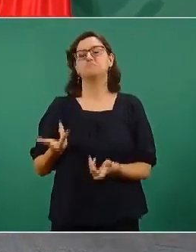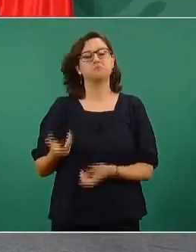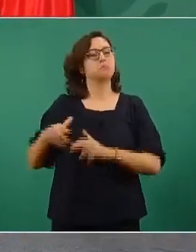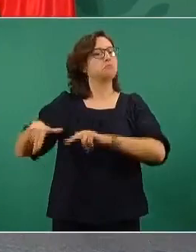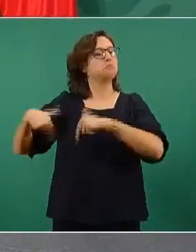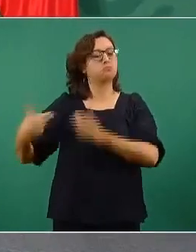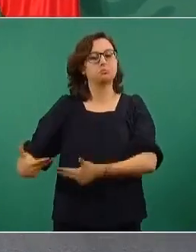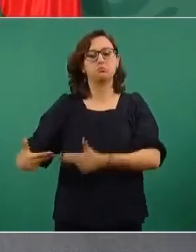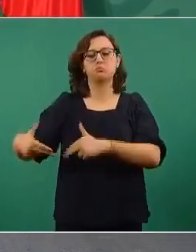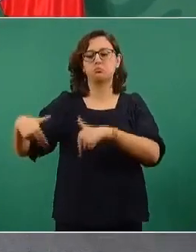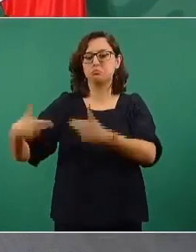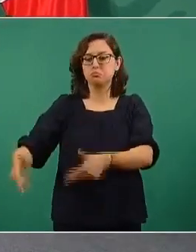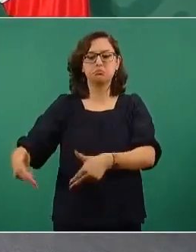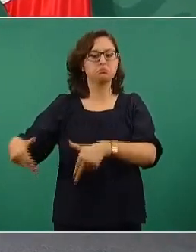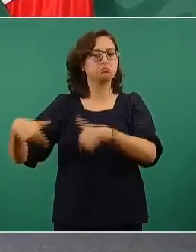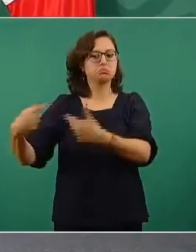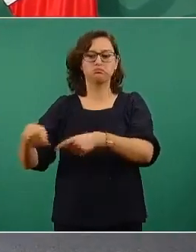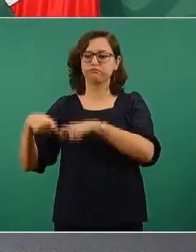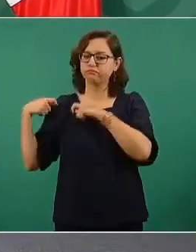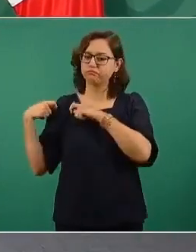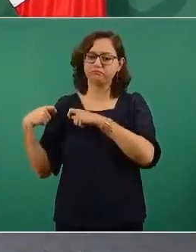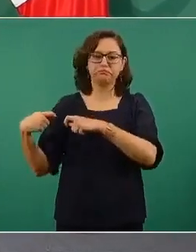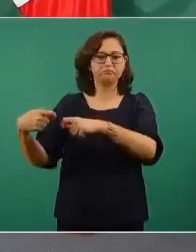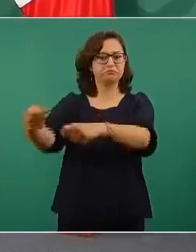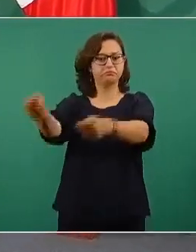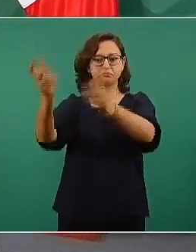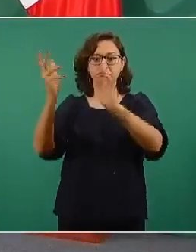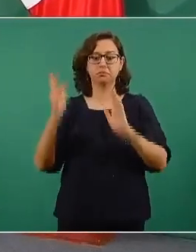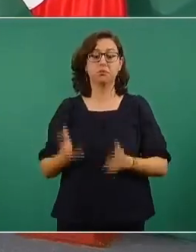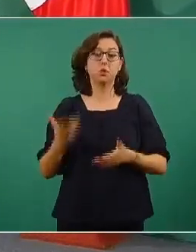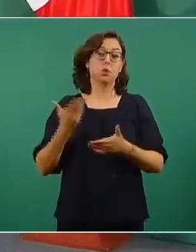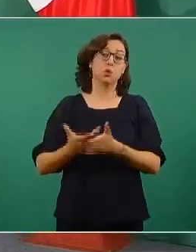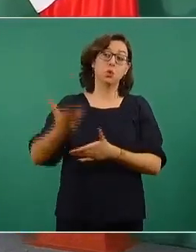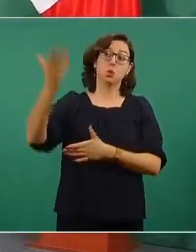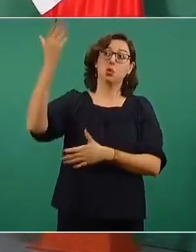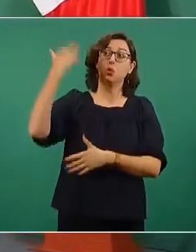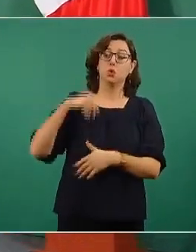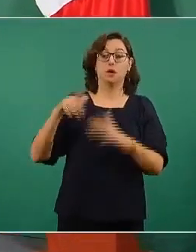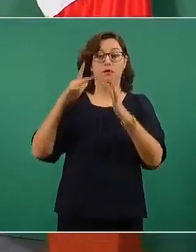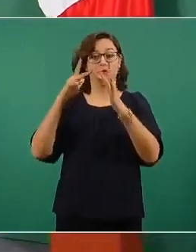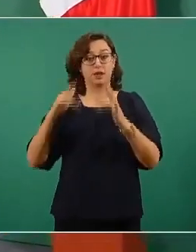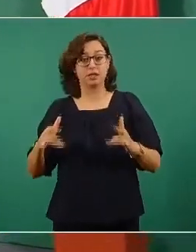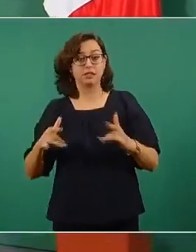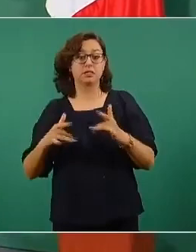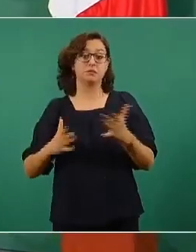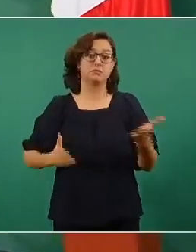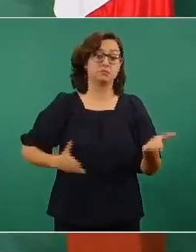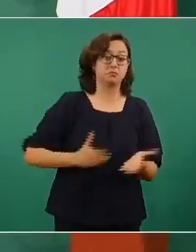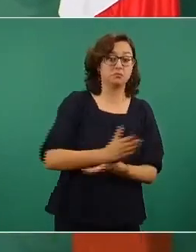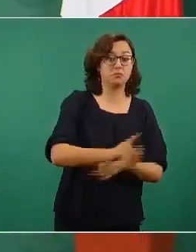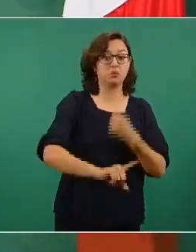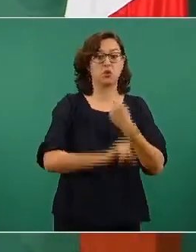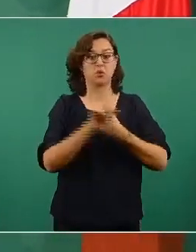XIX, todos los conflictos, la intervención francesa tuvo que ver con